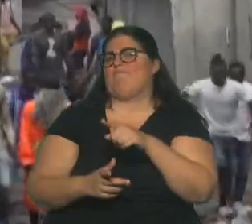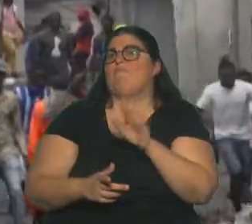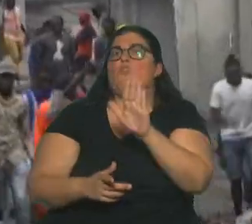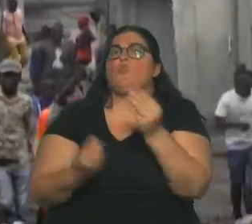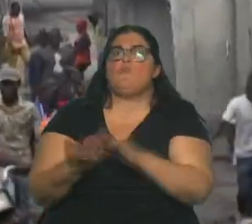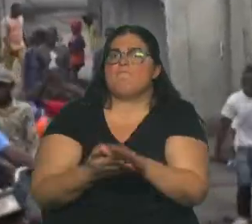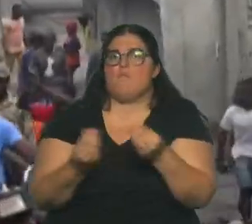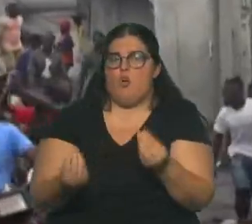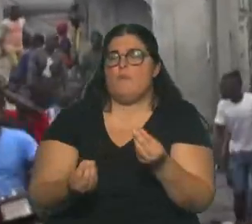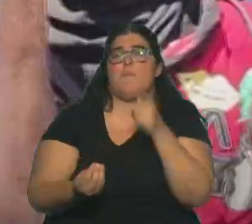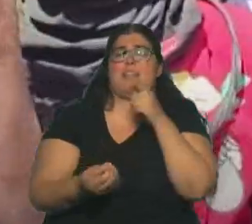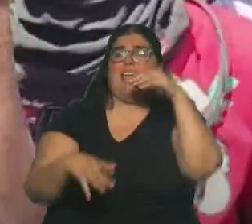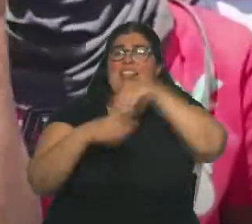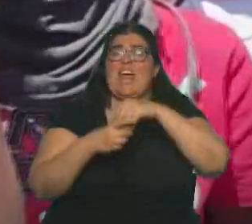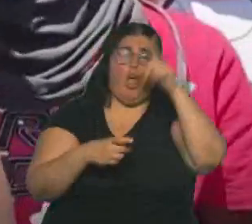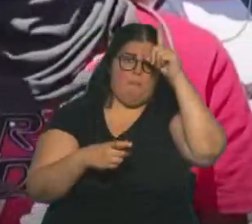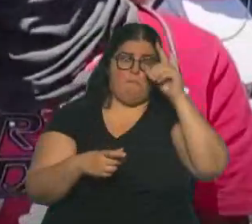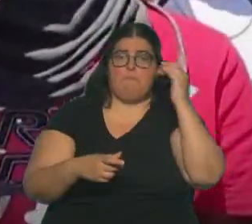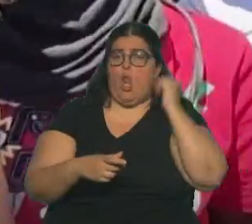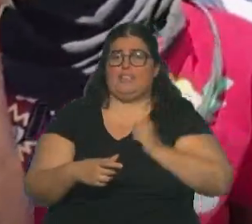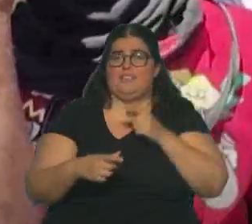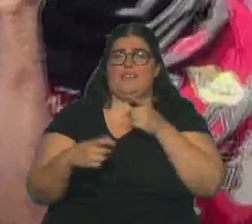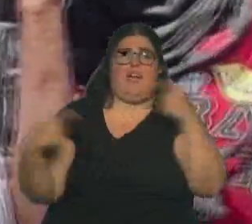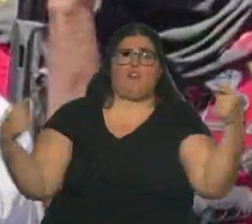regulares parecen incapaces de confrontar a los rebeldes.